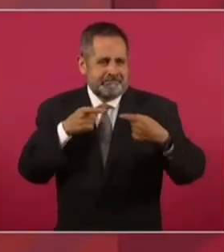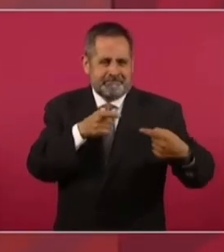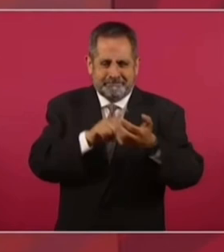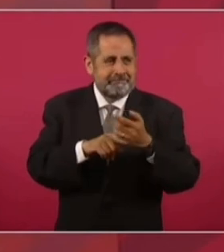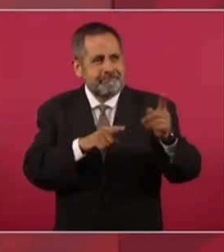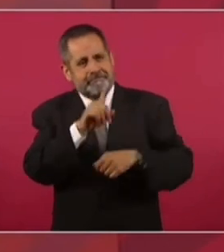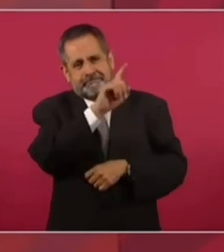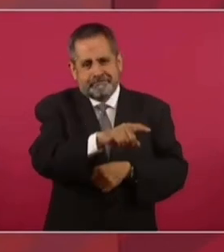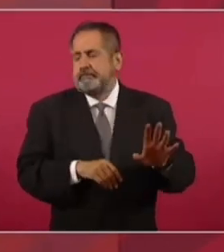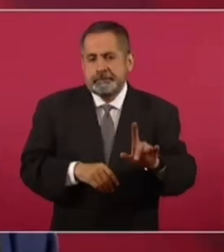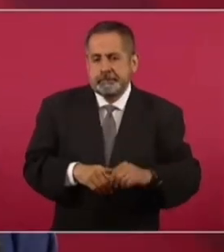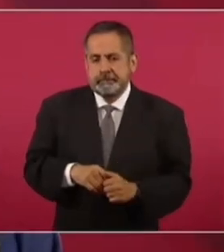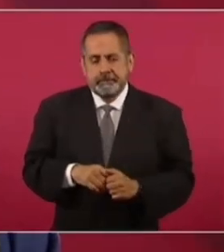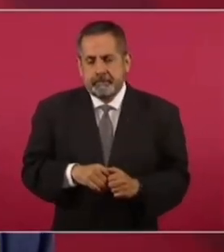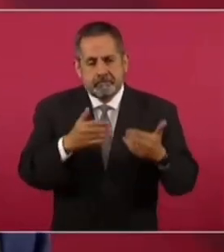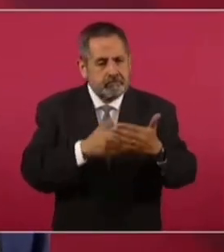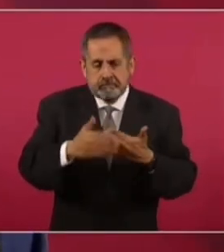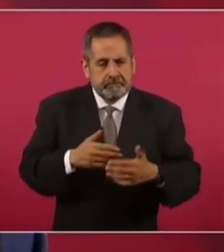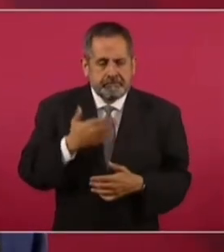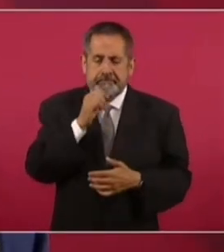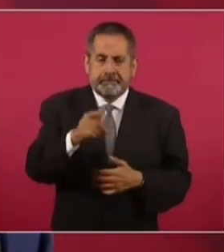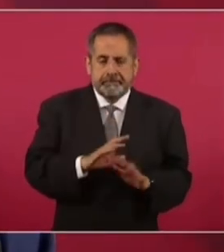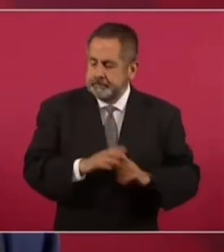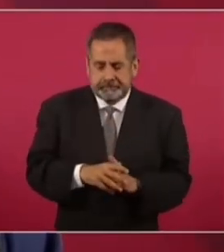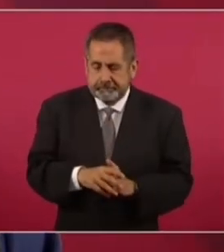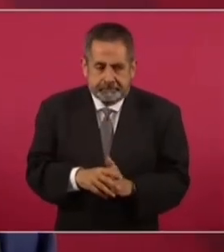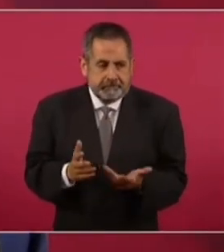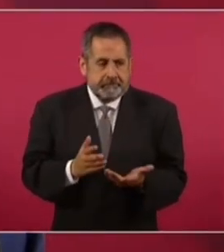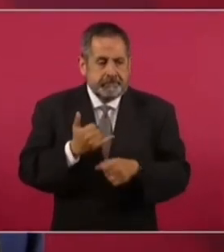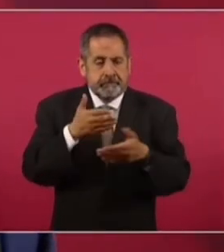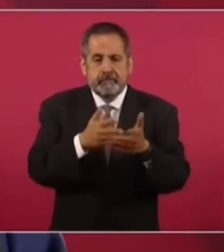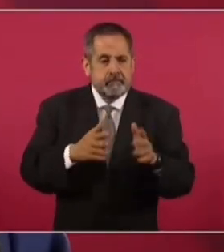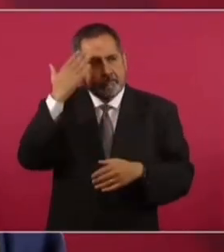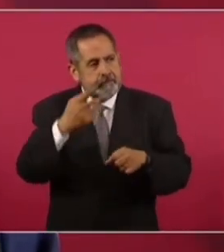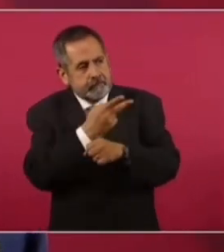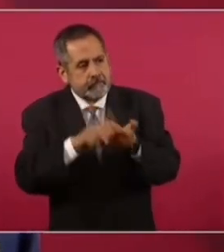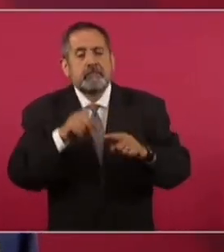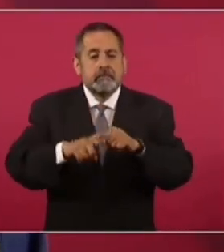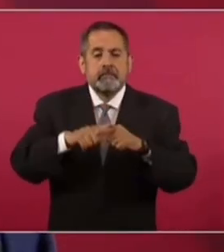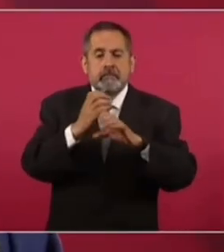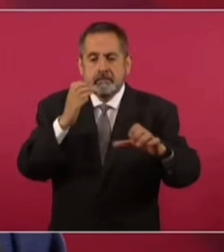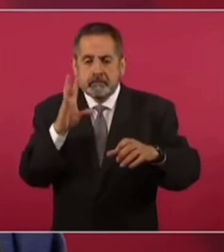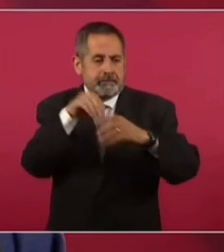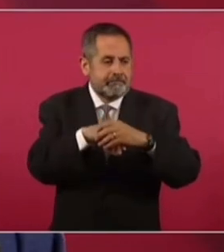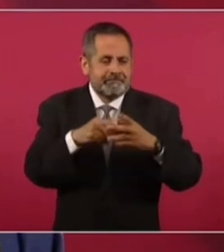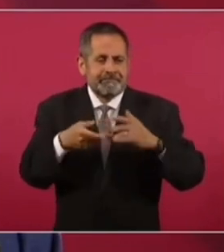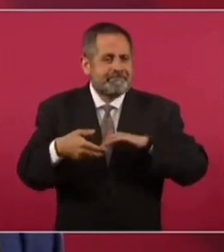rivalidades partidistas, no íbamos a poder avanzar bien en saber lo que sucedió en